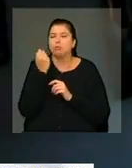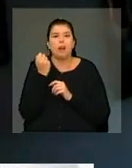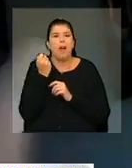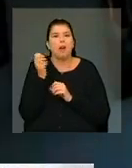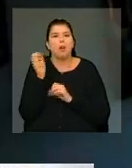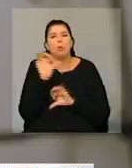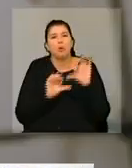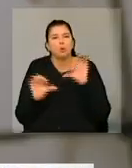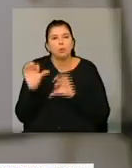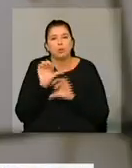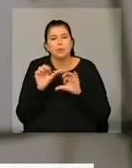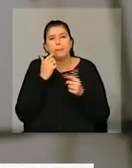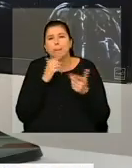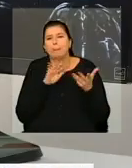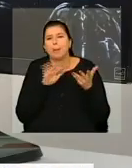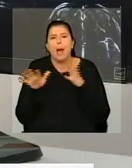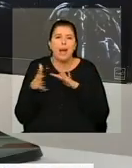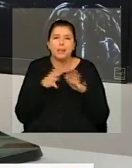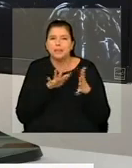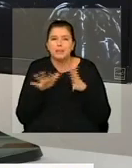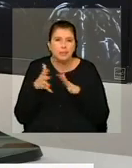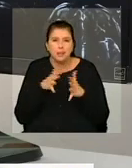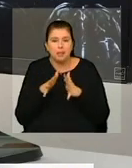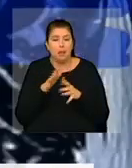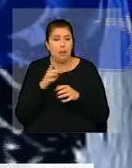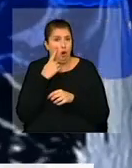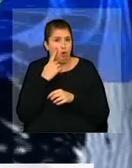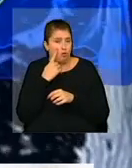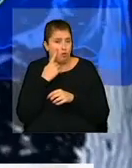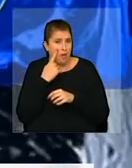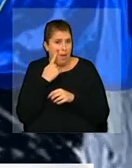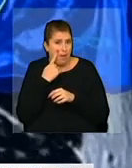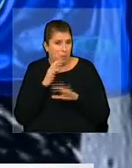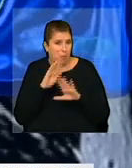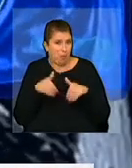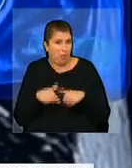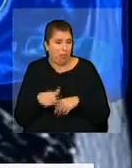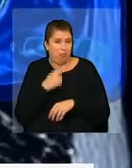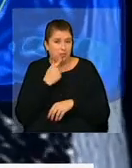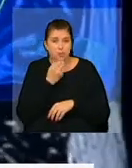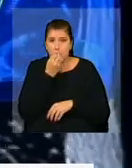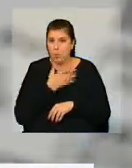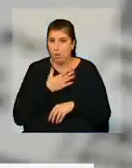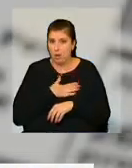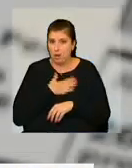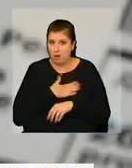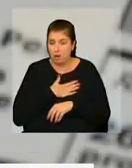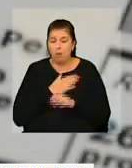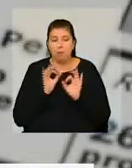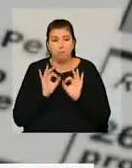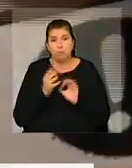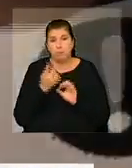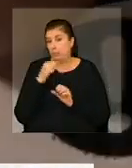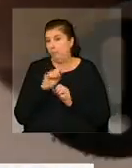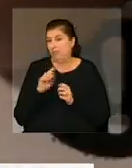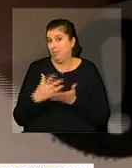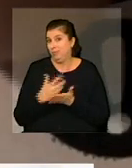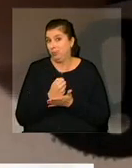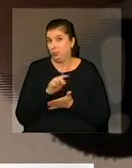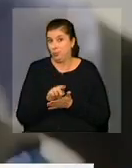muy parecida estructuralmente, que conserve estas propiedades beneficiosas para el abuso de sustancias, pero que no tenga este